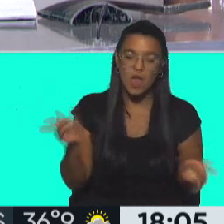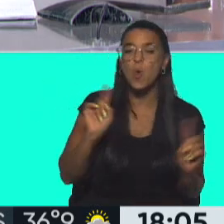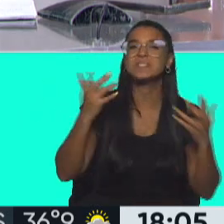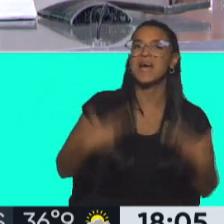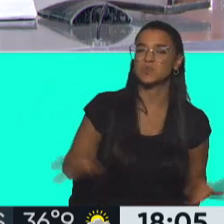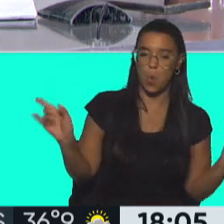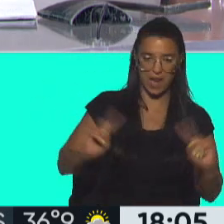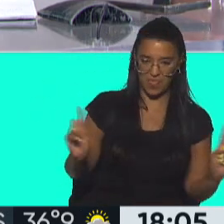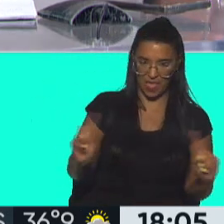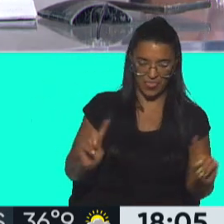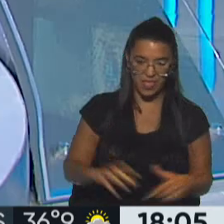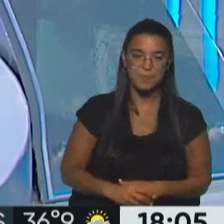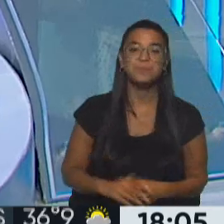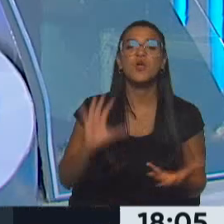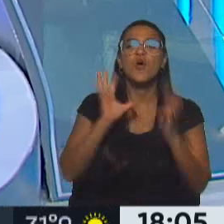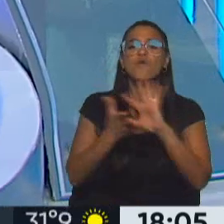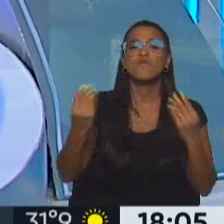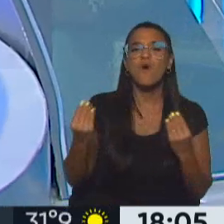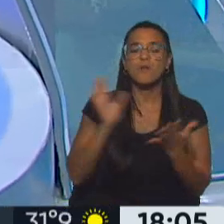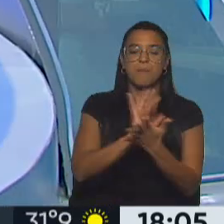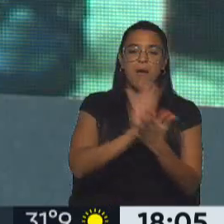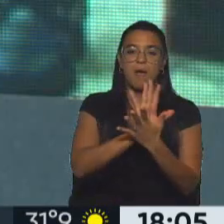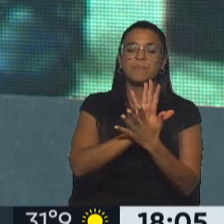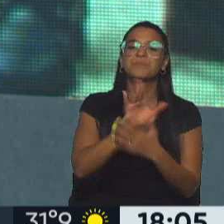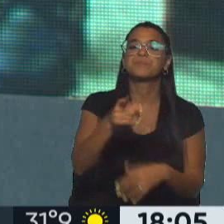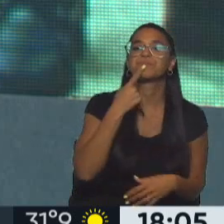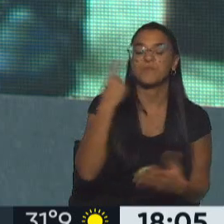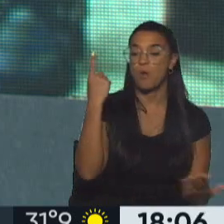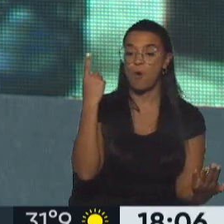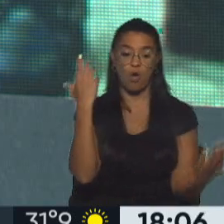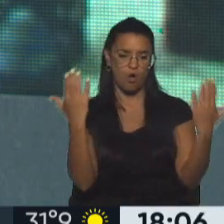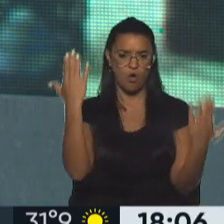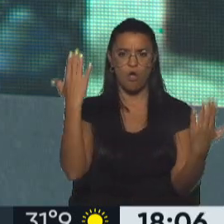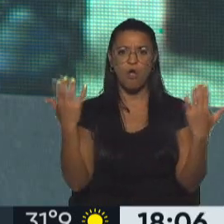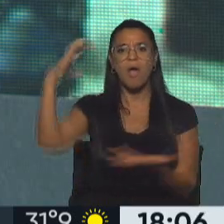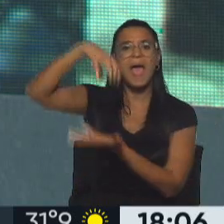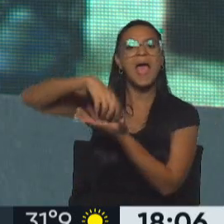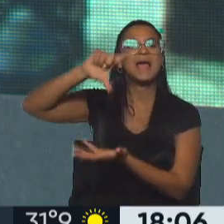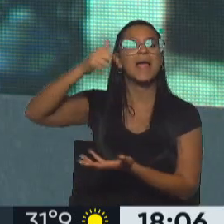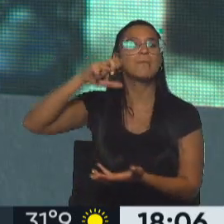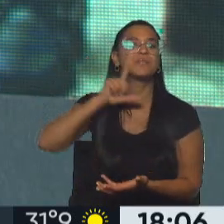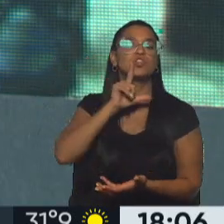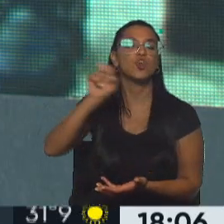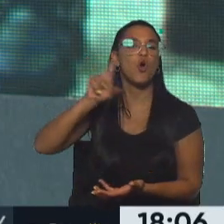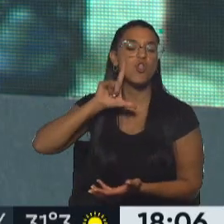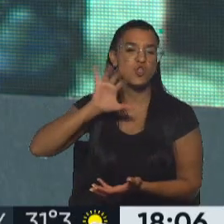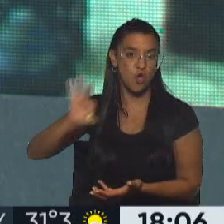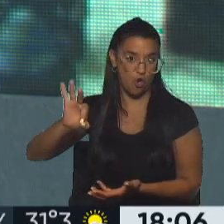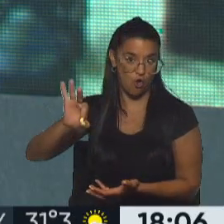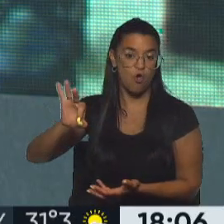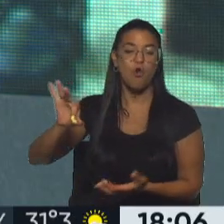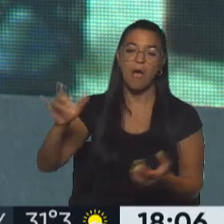inteligencia lo había informado a modo de Espejo la coincidencia de la toma del Capitolio en día y en fecha